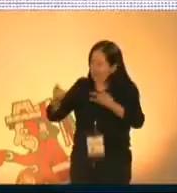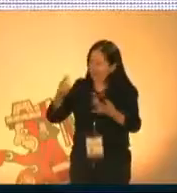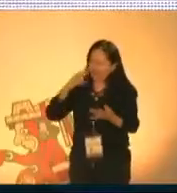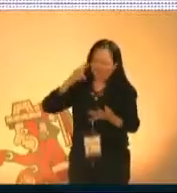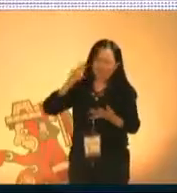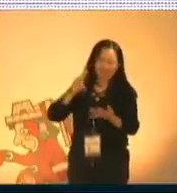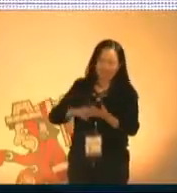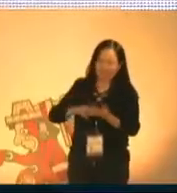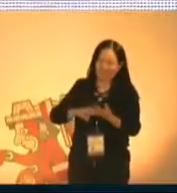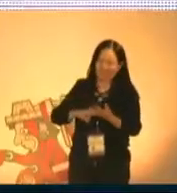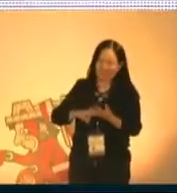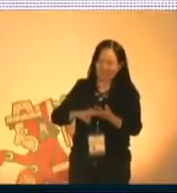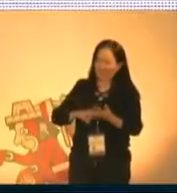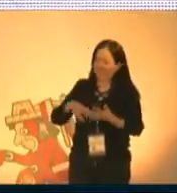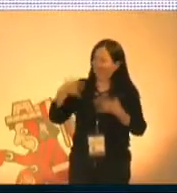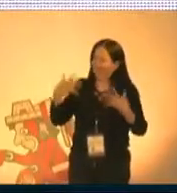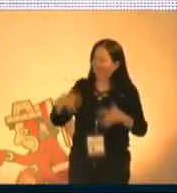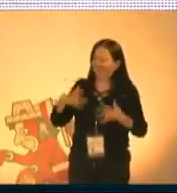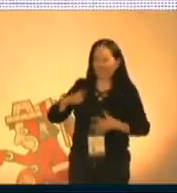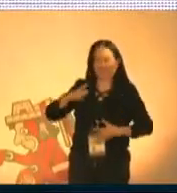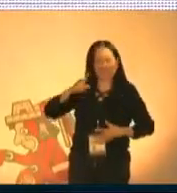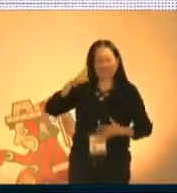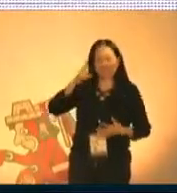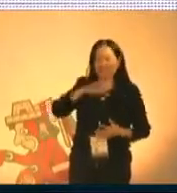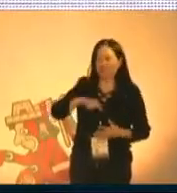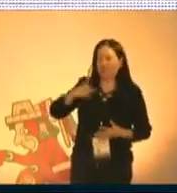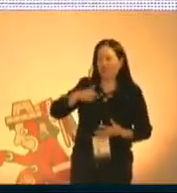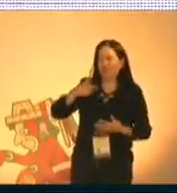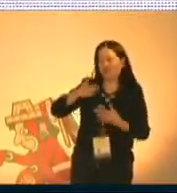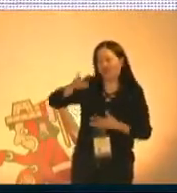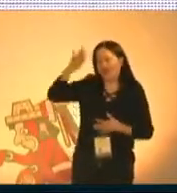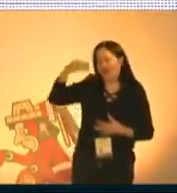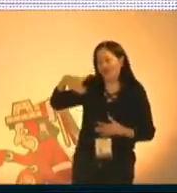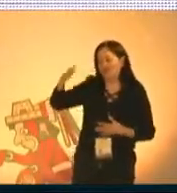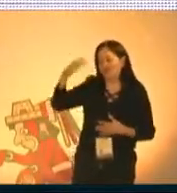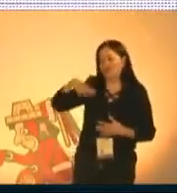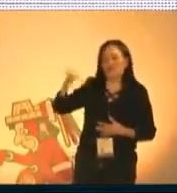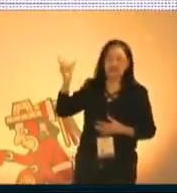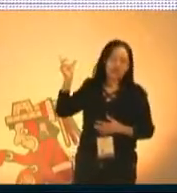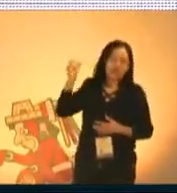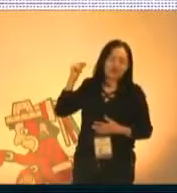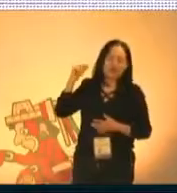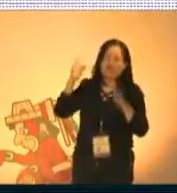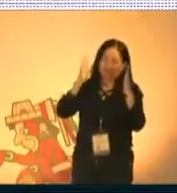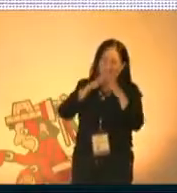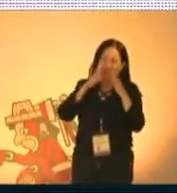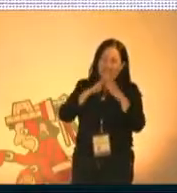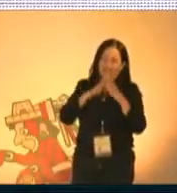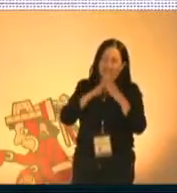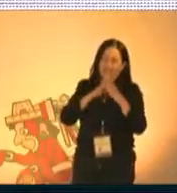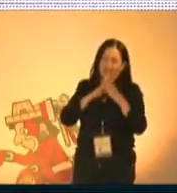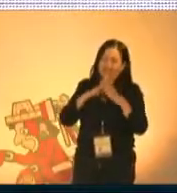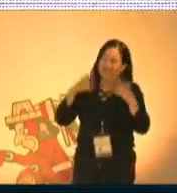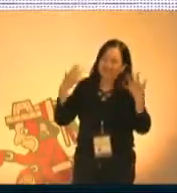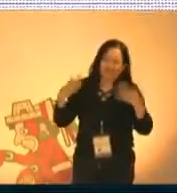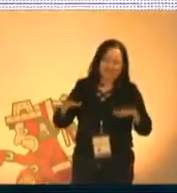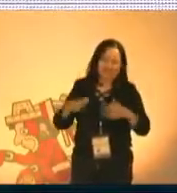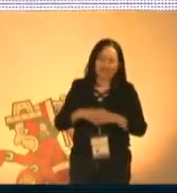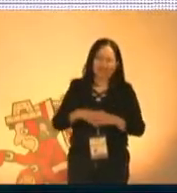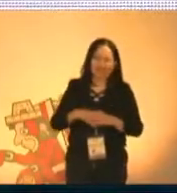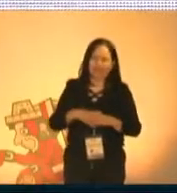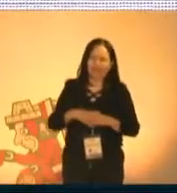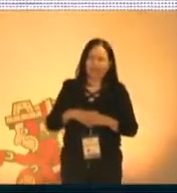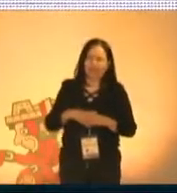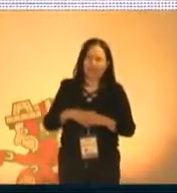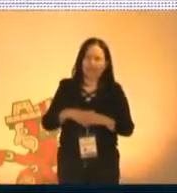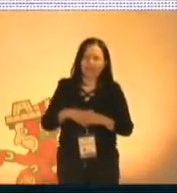lo que lo que había escuchado en casa no y qué bueno tremendo estuvimos en